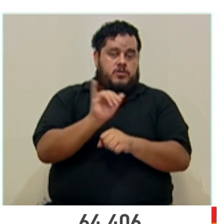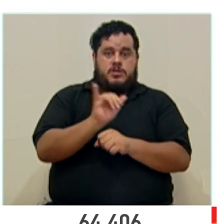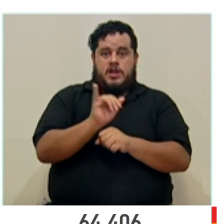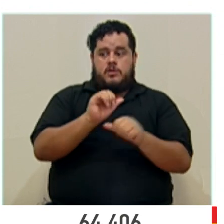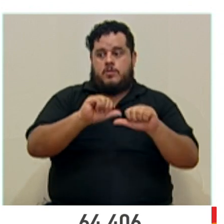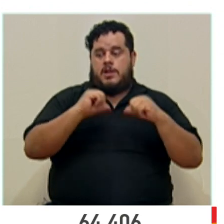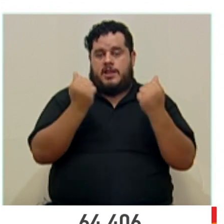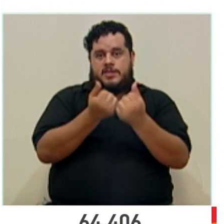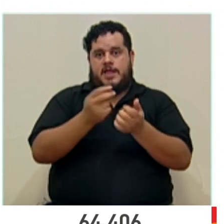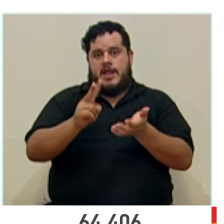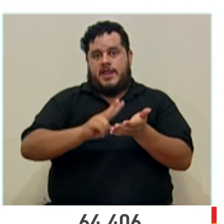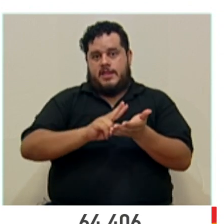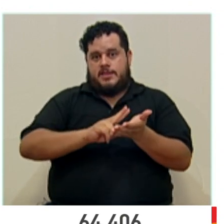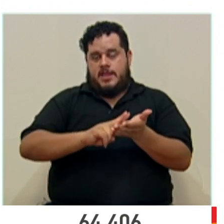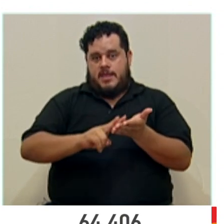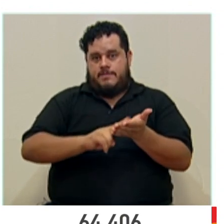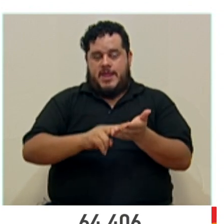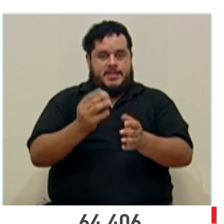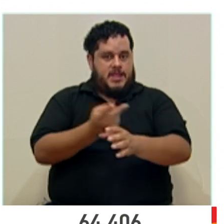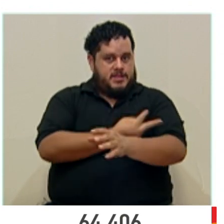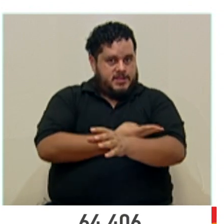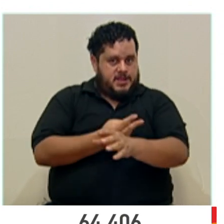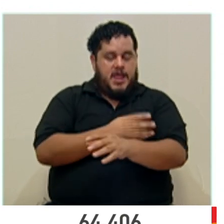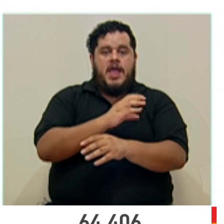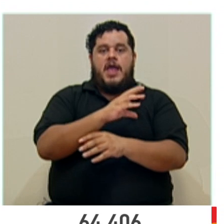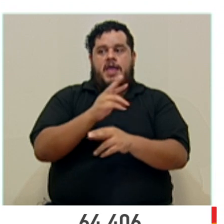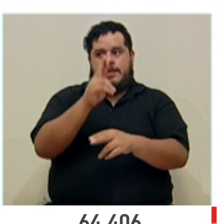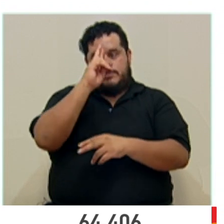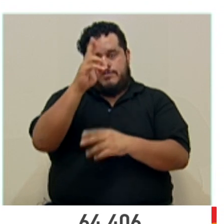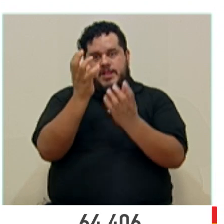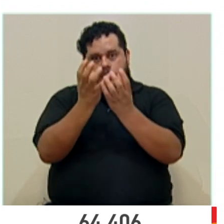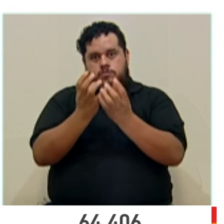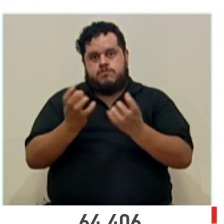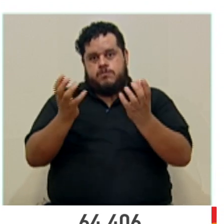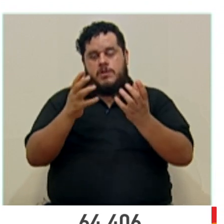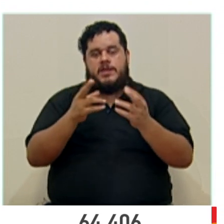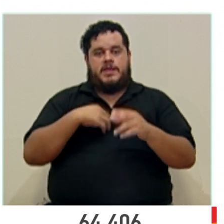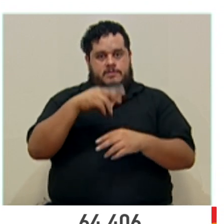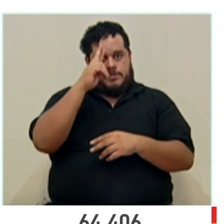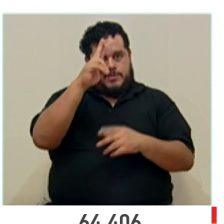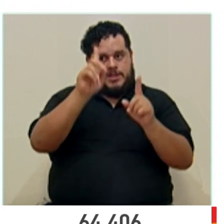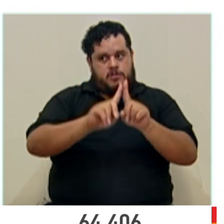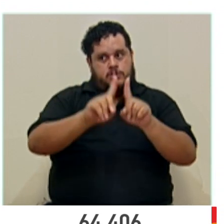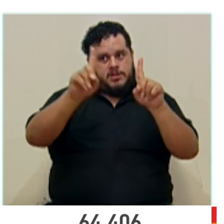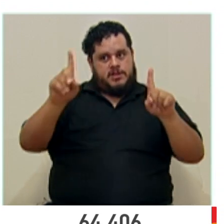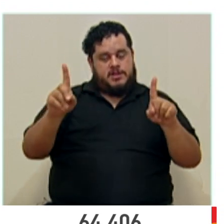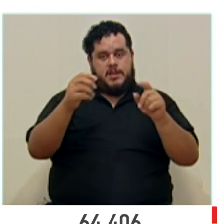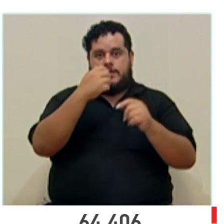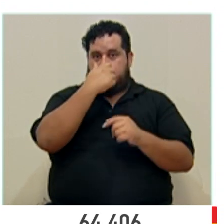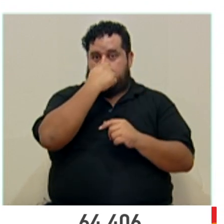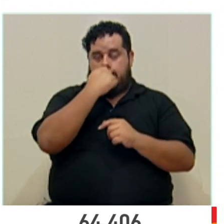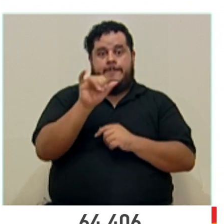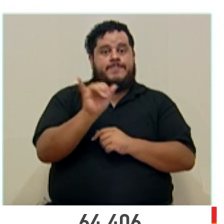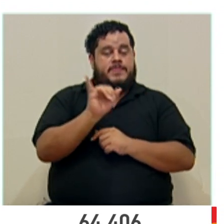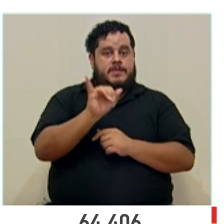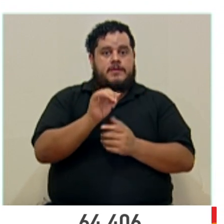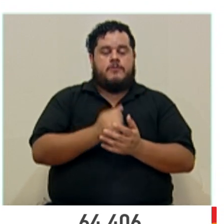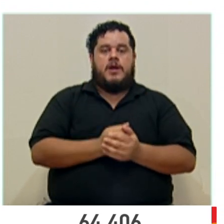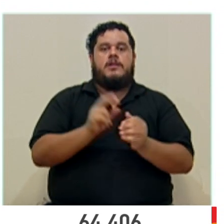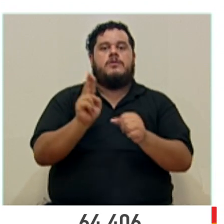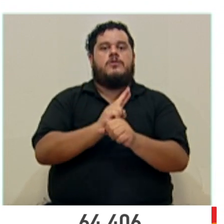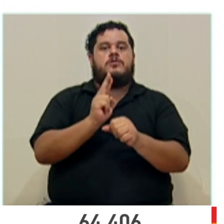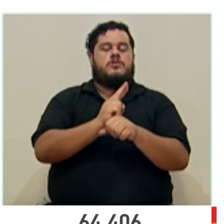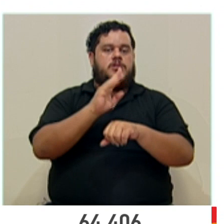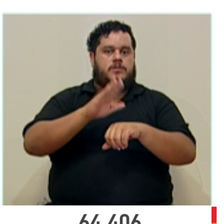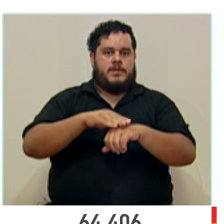supuesto, las áreas verdes y el mobiliario urbano, respetando las burbujas y respetando estas distancias. Además, los